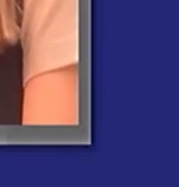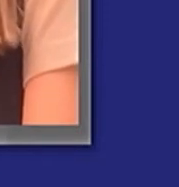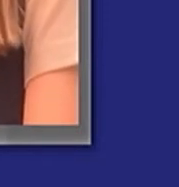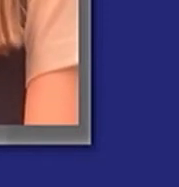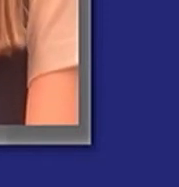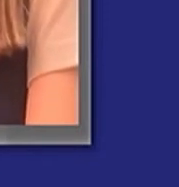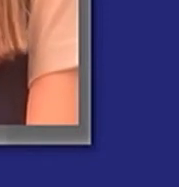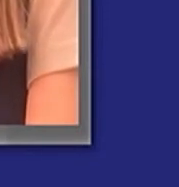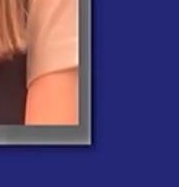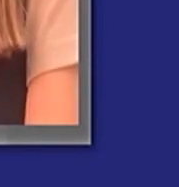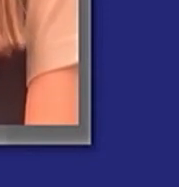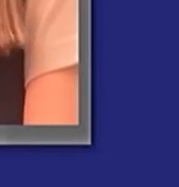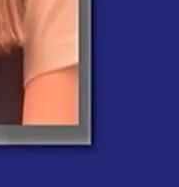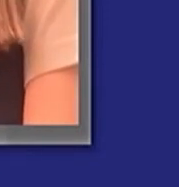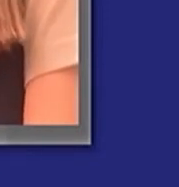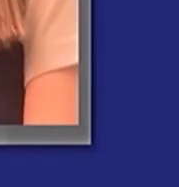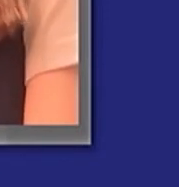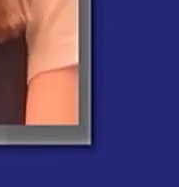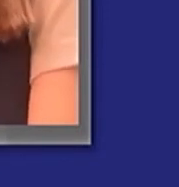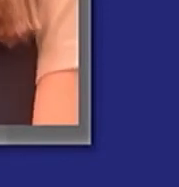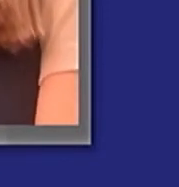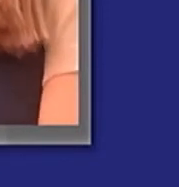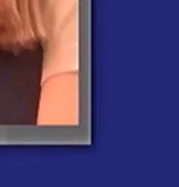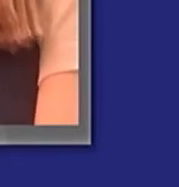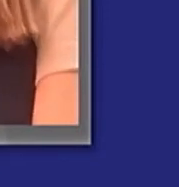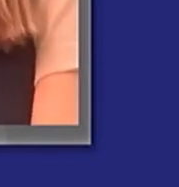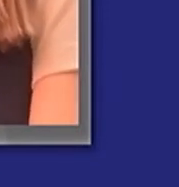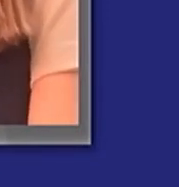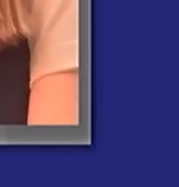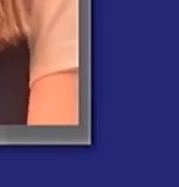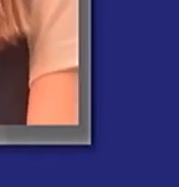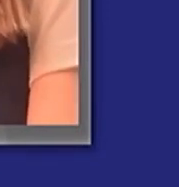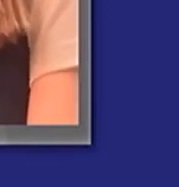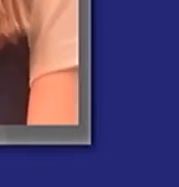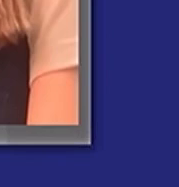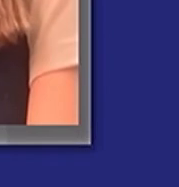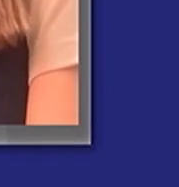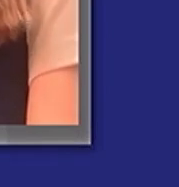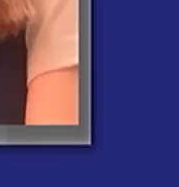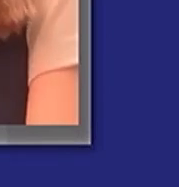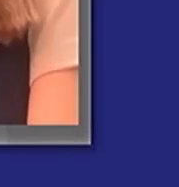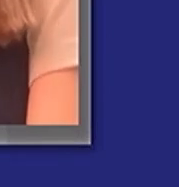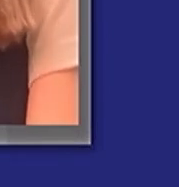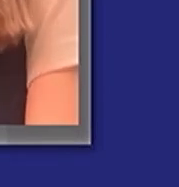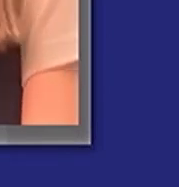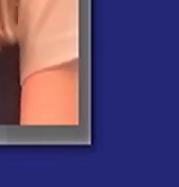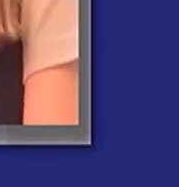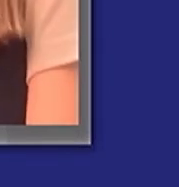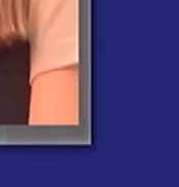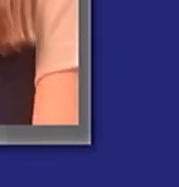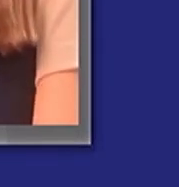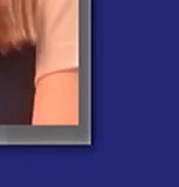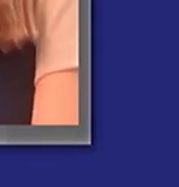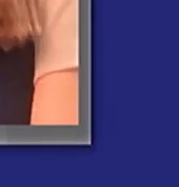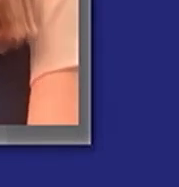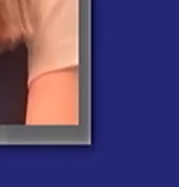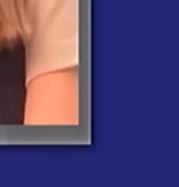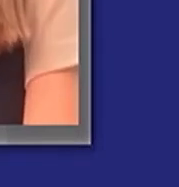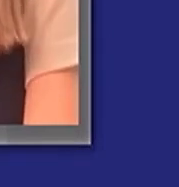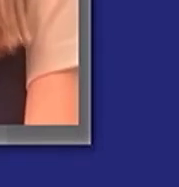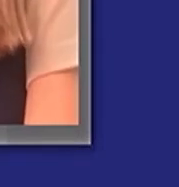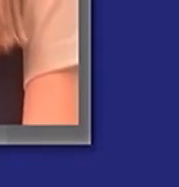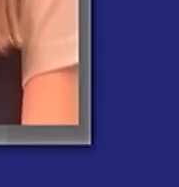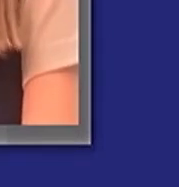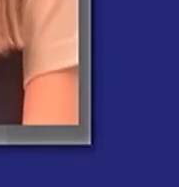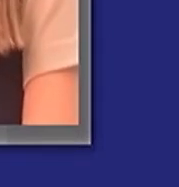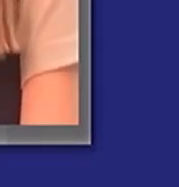alumnas del Colegio Cajigal. Mi nombre es Victoria Barreno, Camila Atencio, Valeria Mintón, y hoy junto a la profesora Angie le vamos a dar la